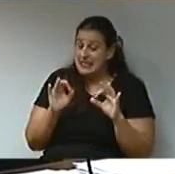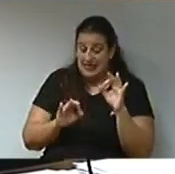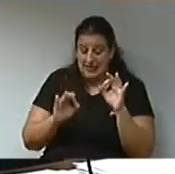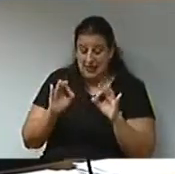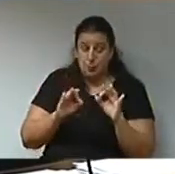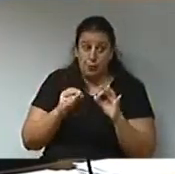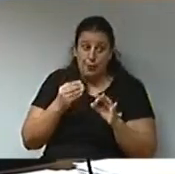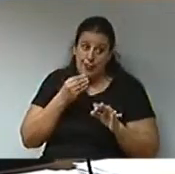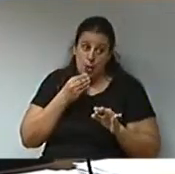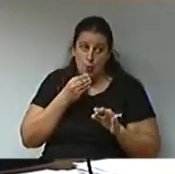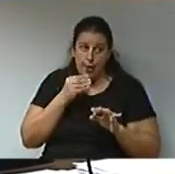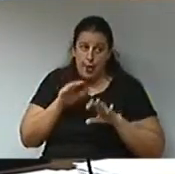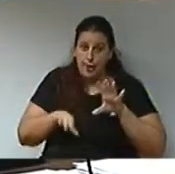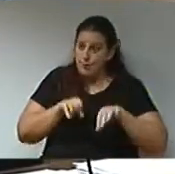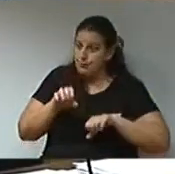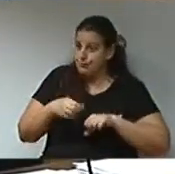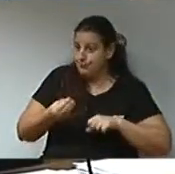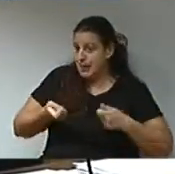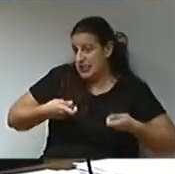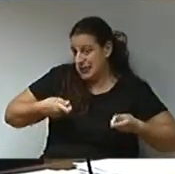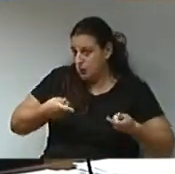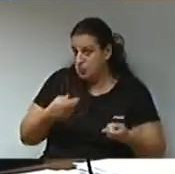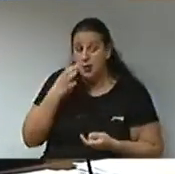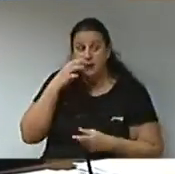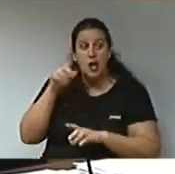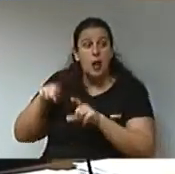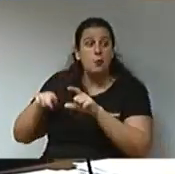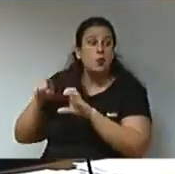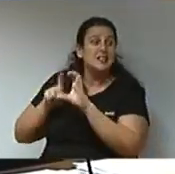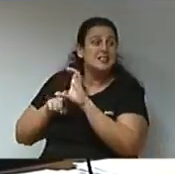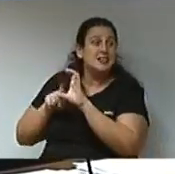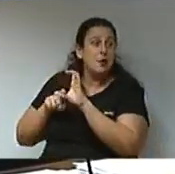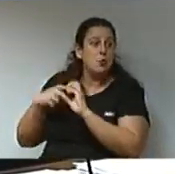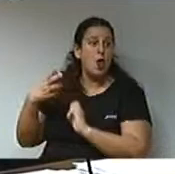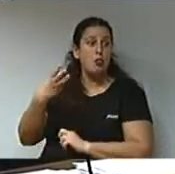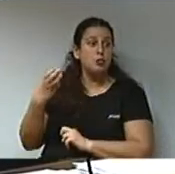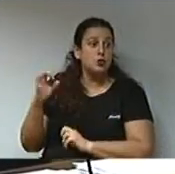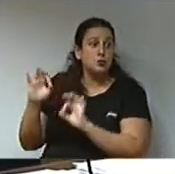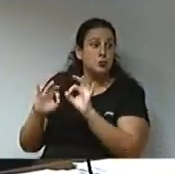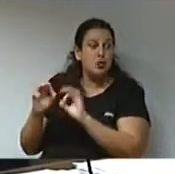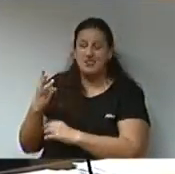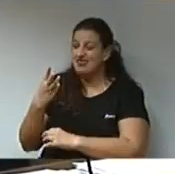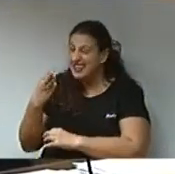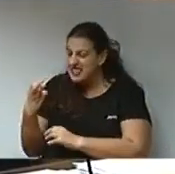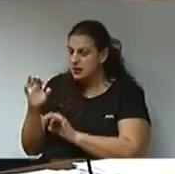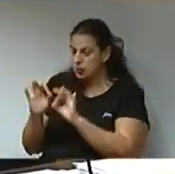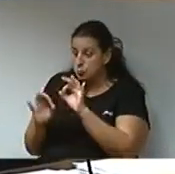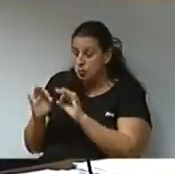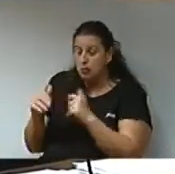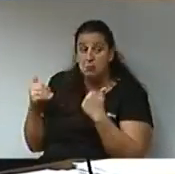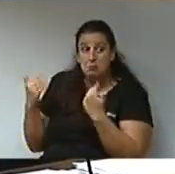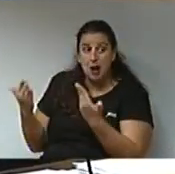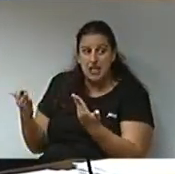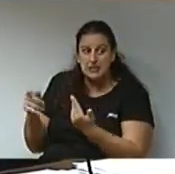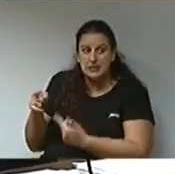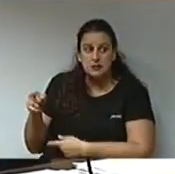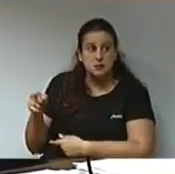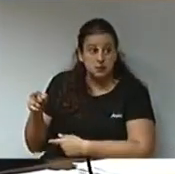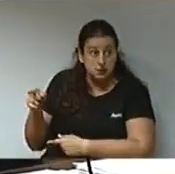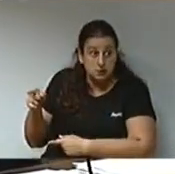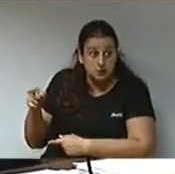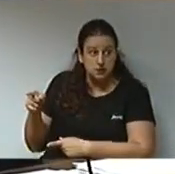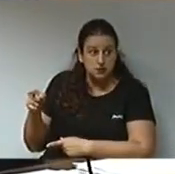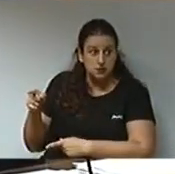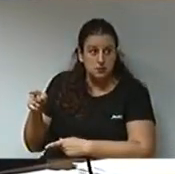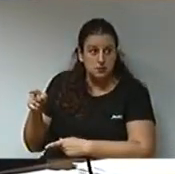de lo que consumimos. Pero es que hay comunidades, como Extremadura, por ejemplo, que tienen más del 200%, 300%. Oiga, ¿y para eso? Para